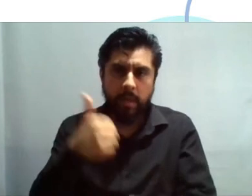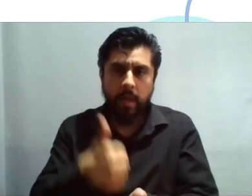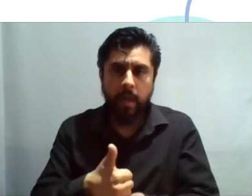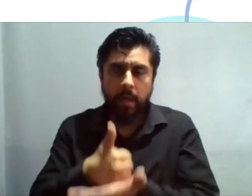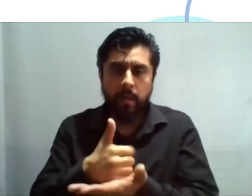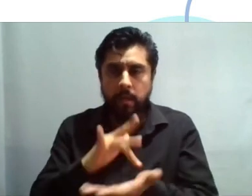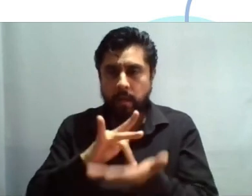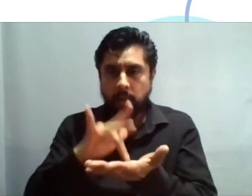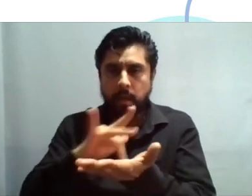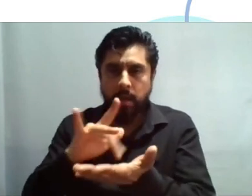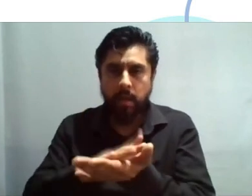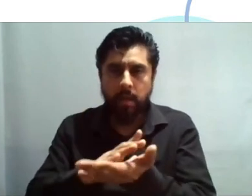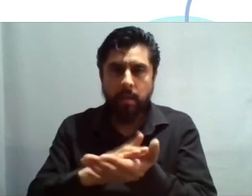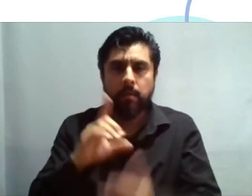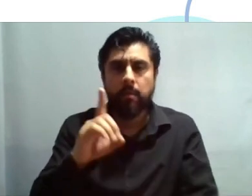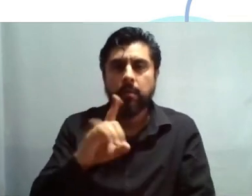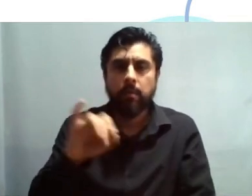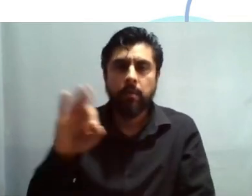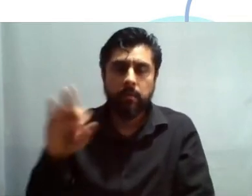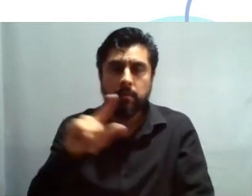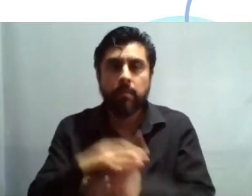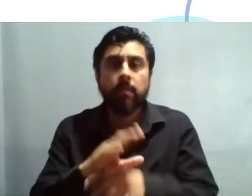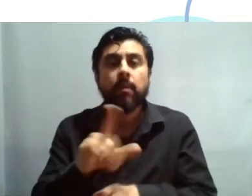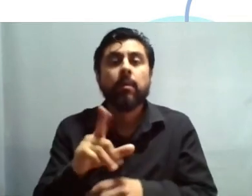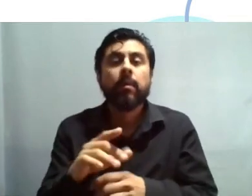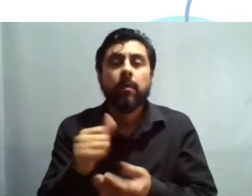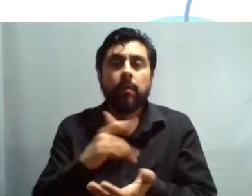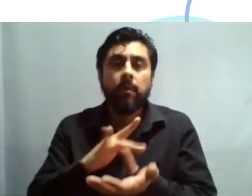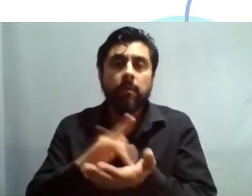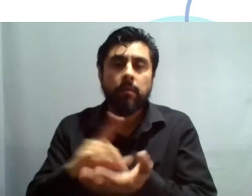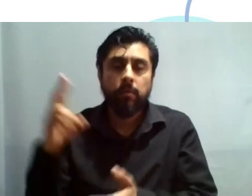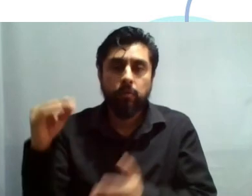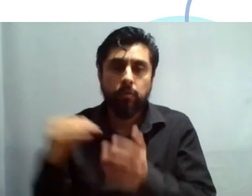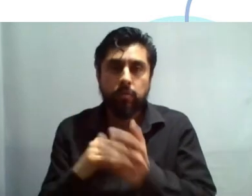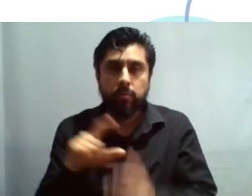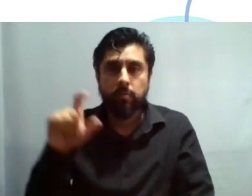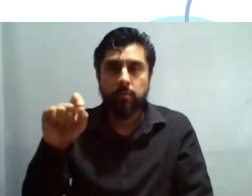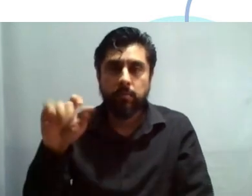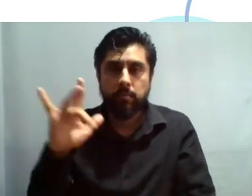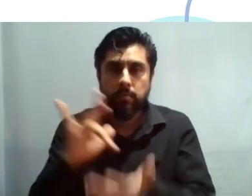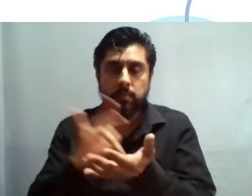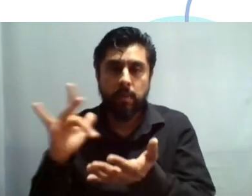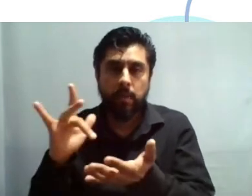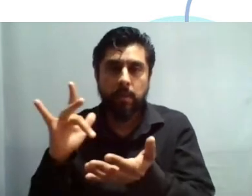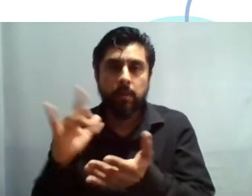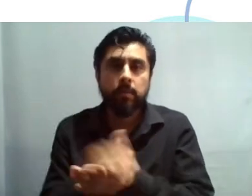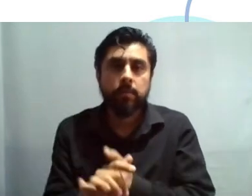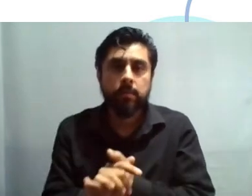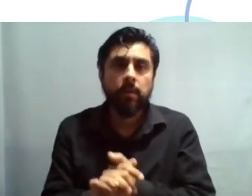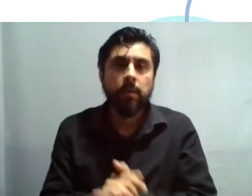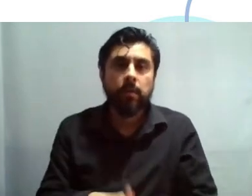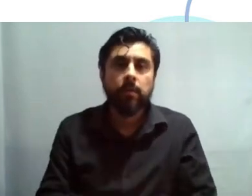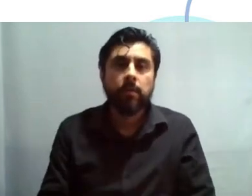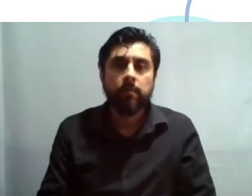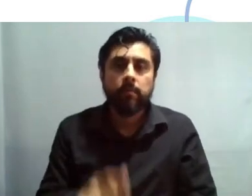Coinversión para el Desarrollo Social de la Ciudad de México 2020 y agradezco la intervención de la licenciada